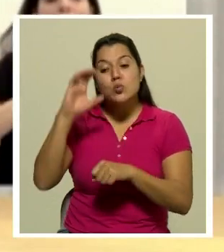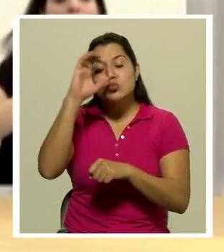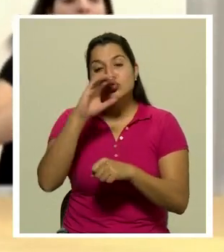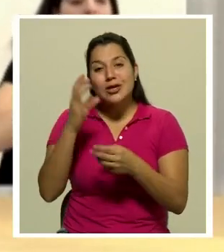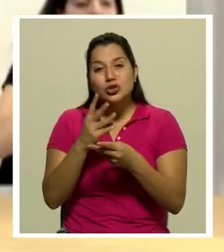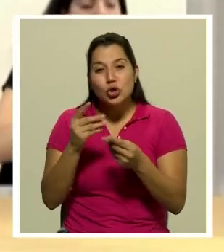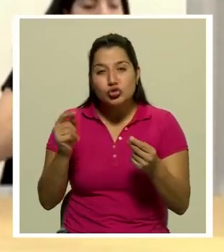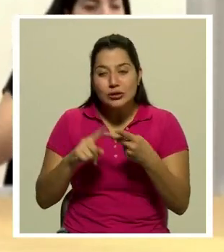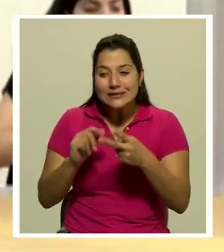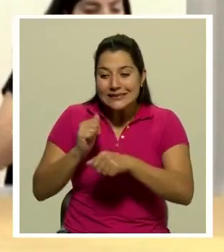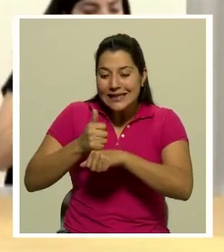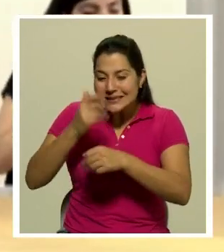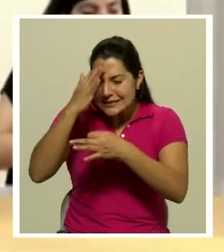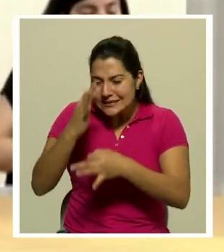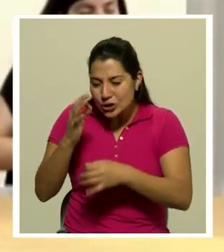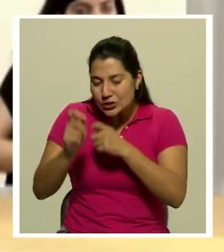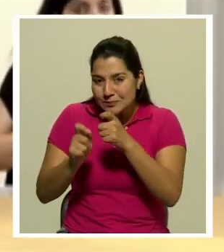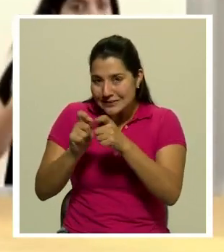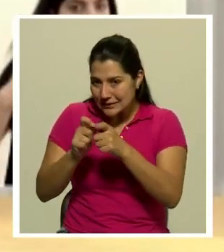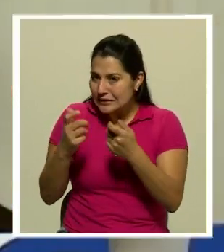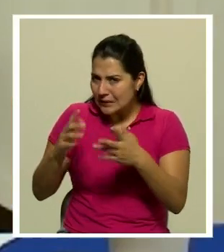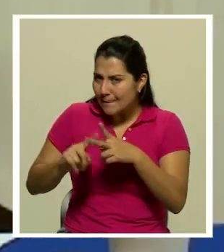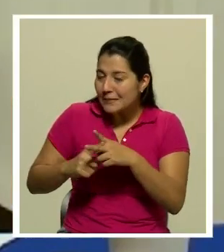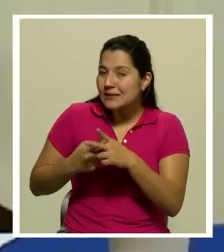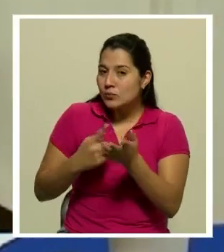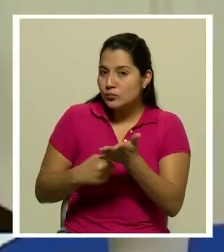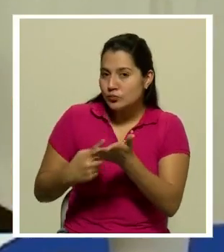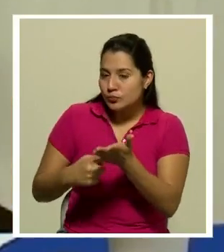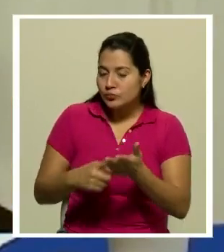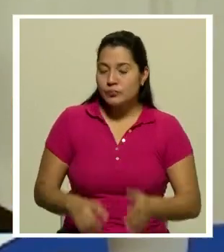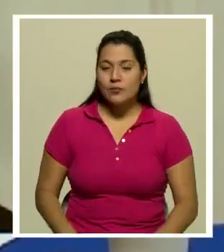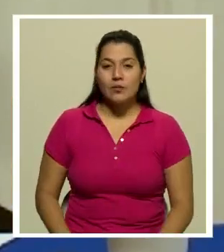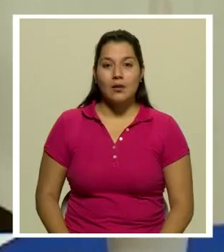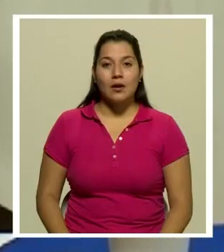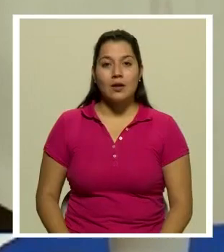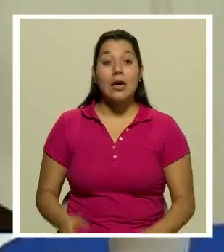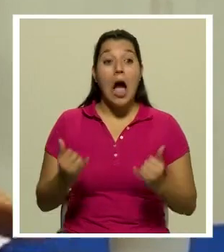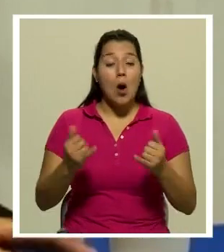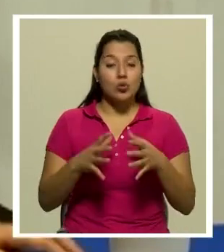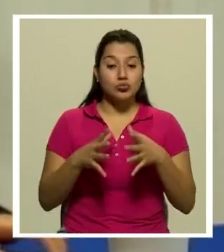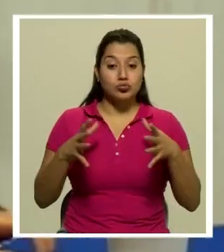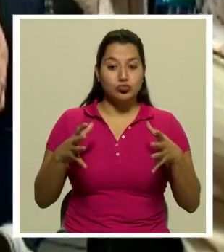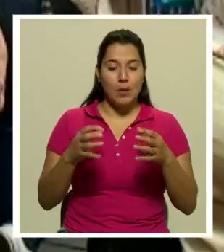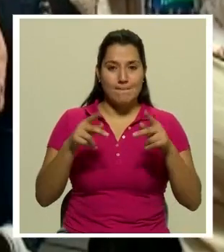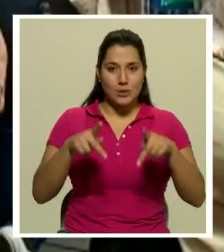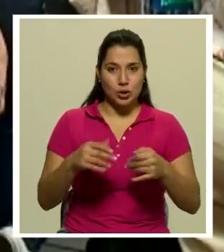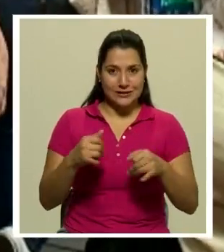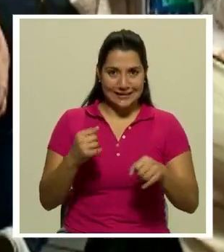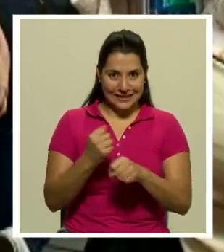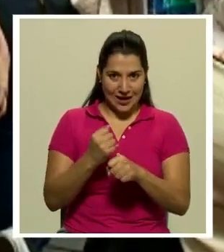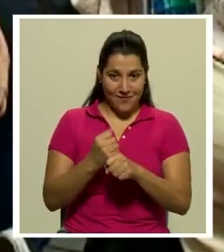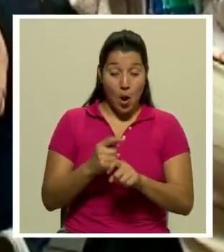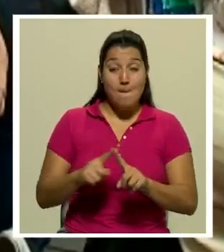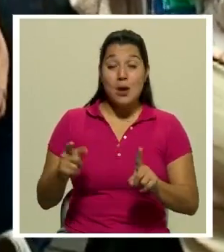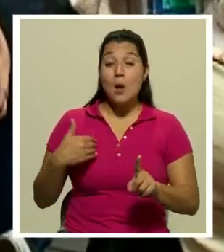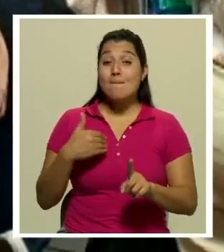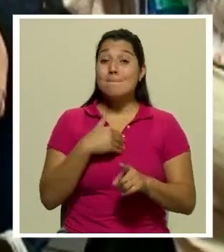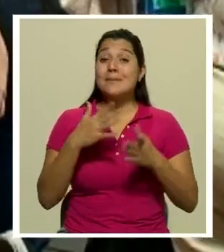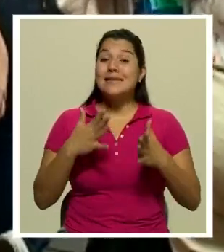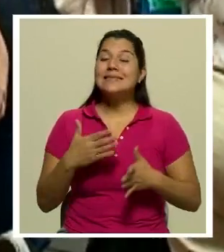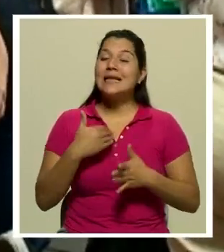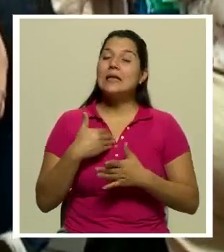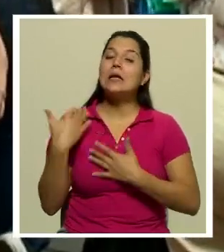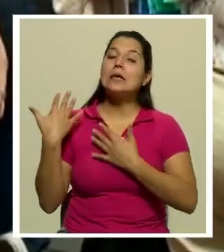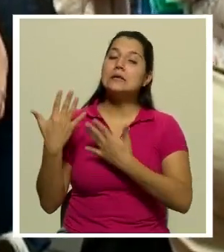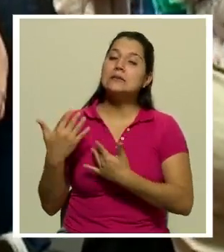muy específicas sobre las cuales también ya venimos trabajando. A pesar del crecimiento en el desempleo, la ministra mantiene la esperanza, ya que indicó que las